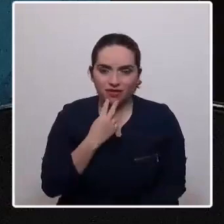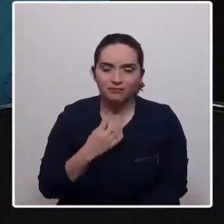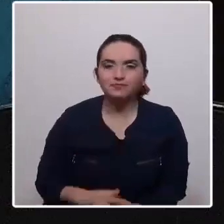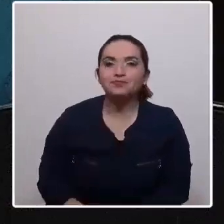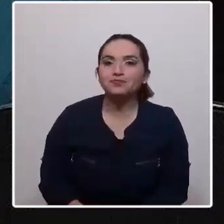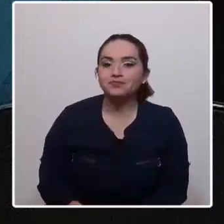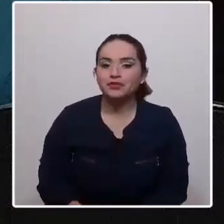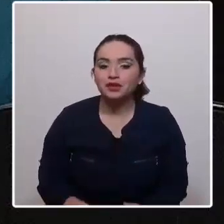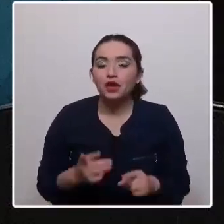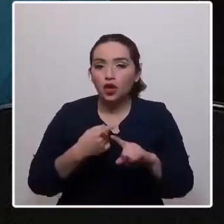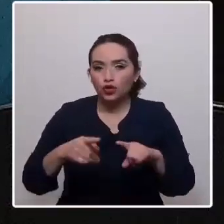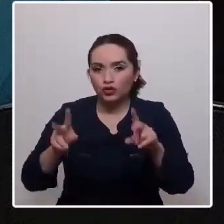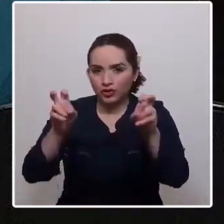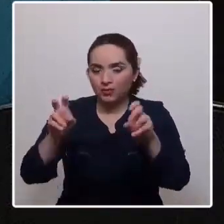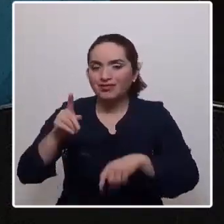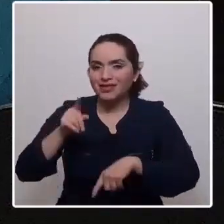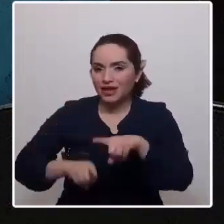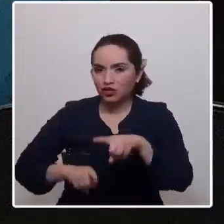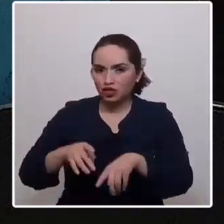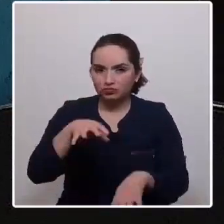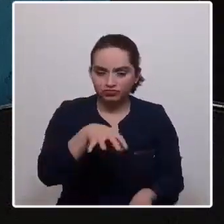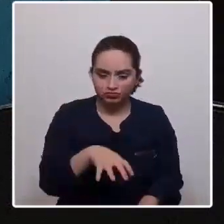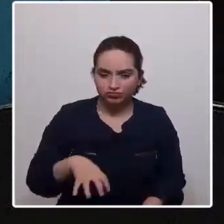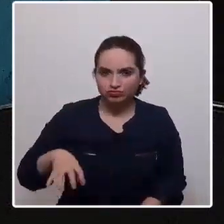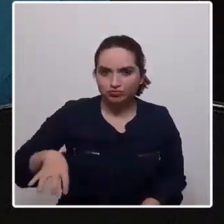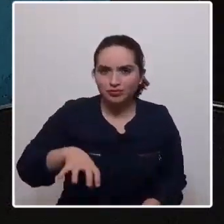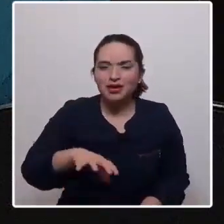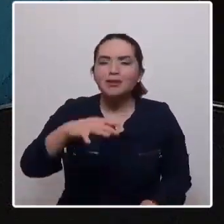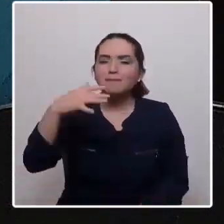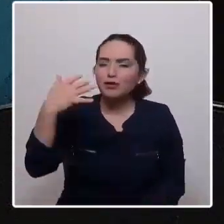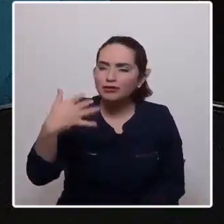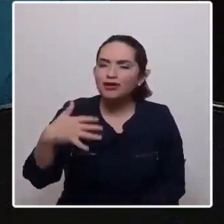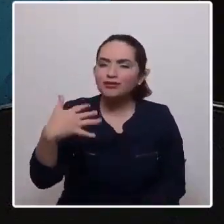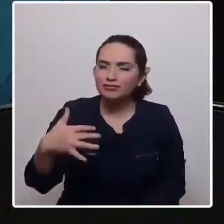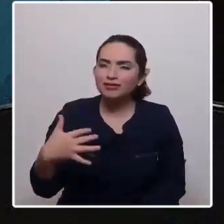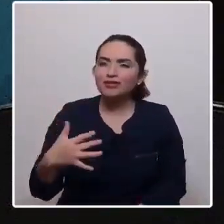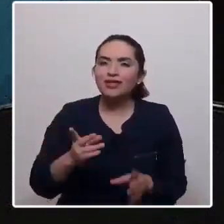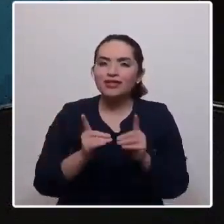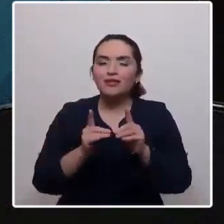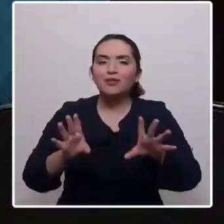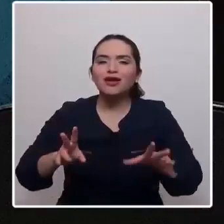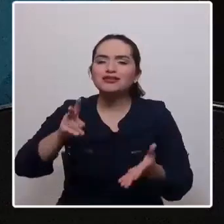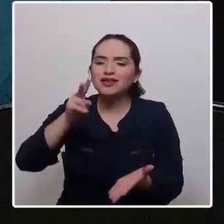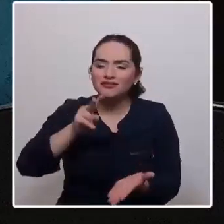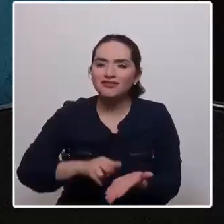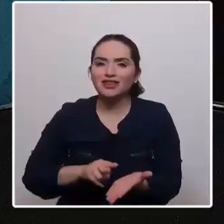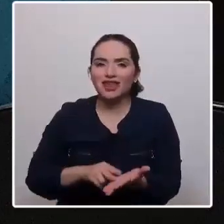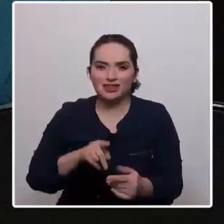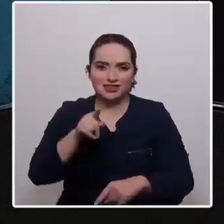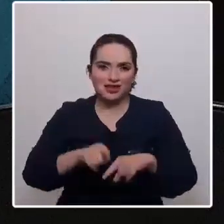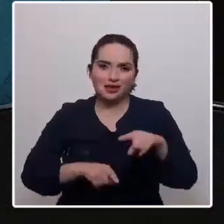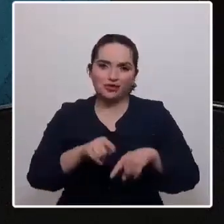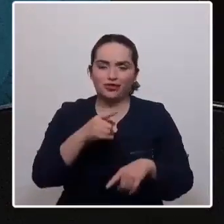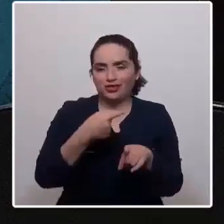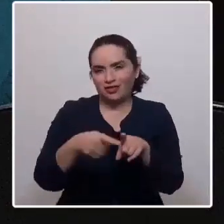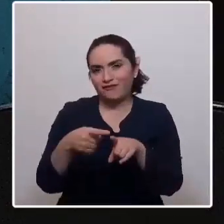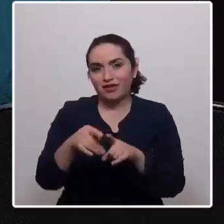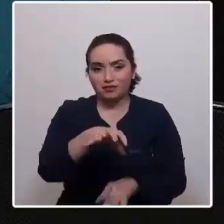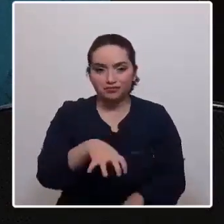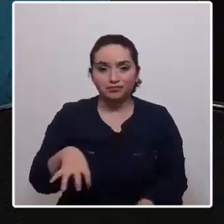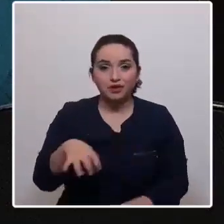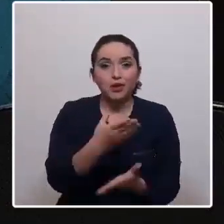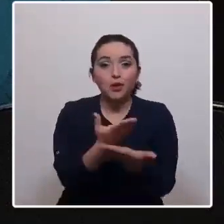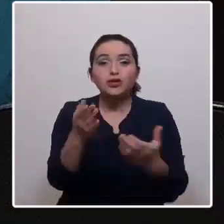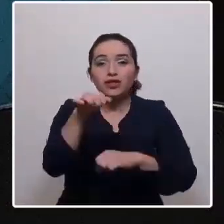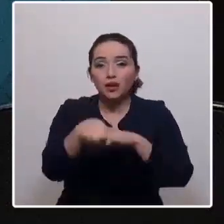el territorio y las territorialidades son relevantes para garantizar una democracia genuina en los territorios. Por eso que les invito a aprobar